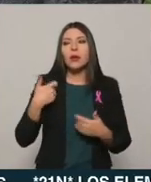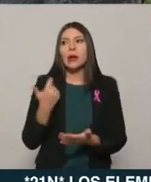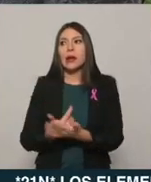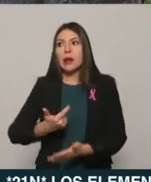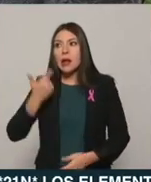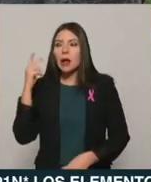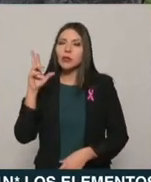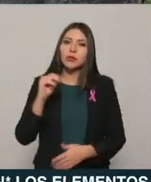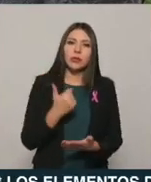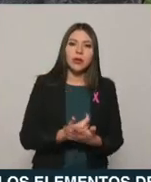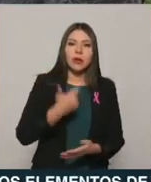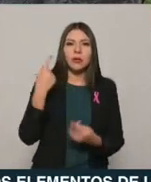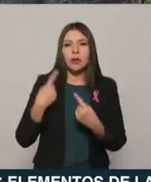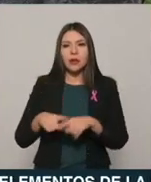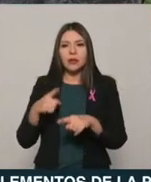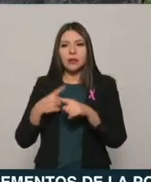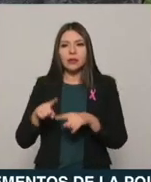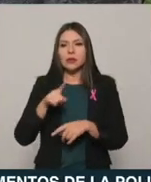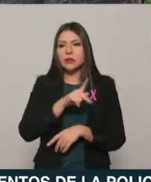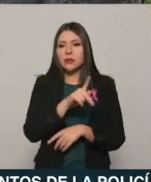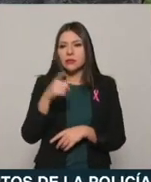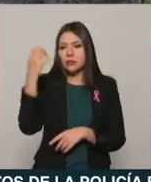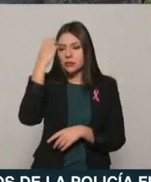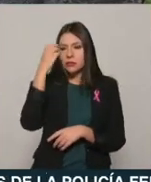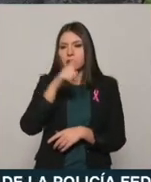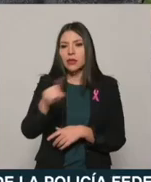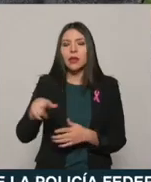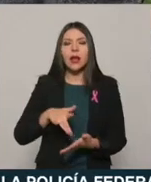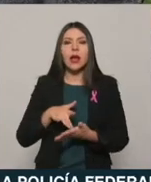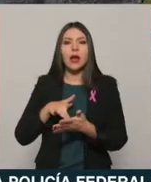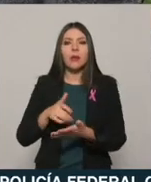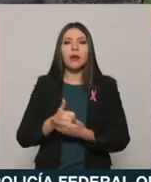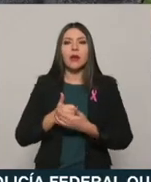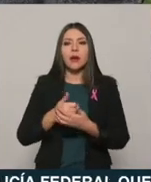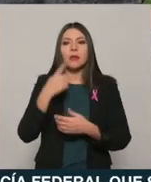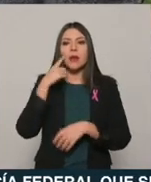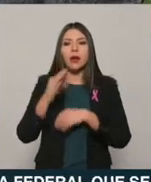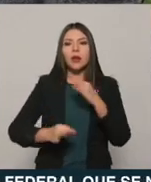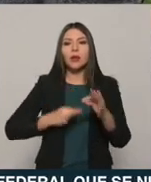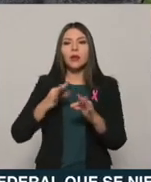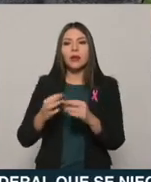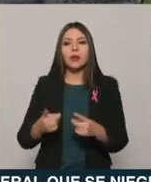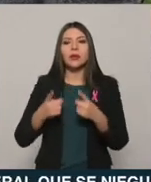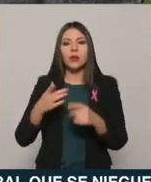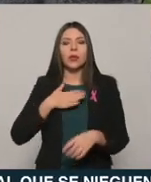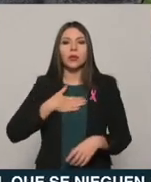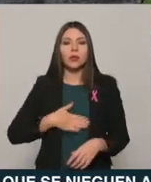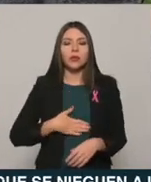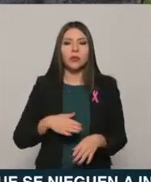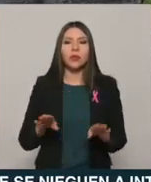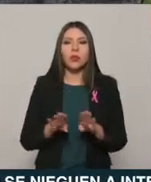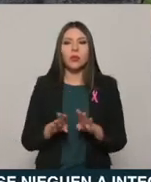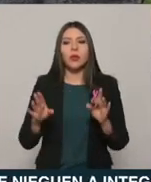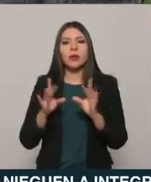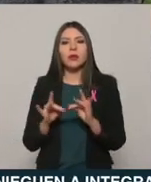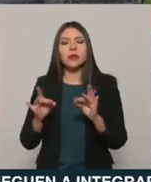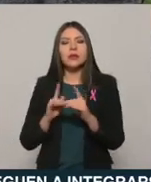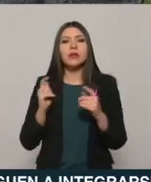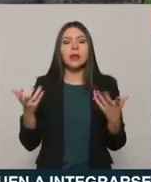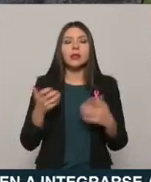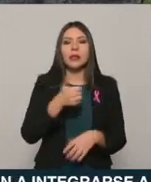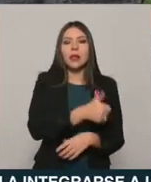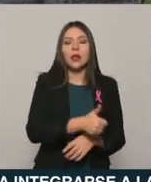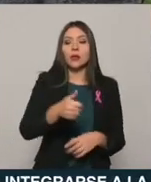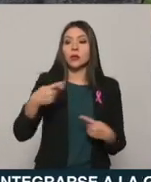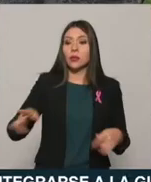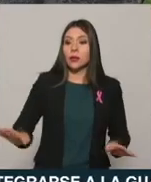medidas cautelares, y lo que hacemos es coadyuvar a la procuración e impartición de justicia a través de describir las dinámicas de